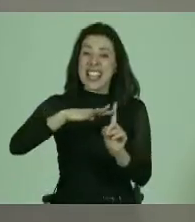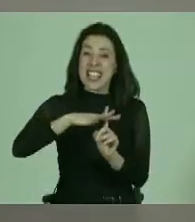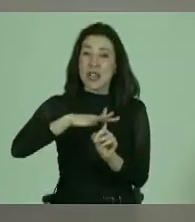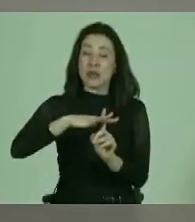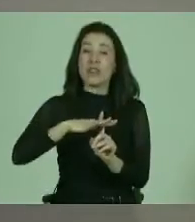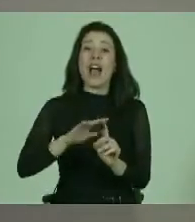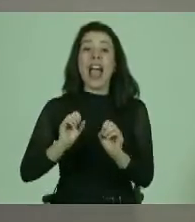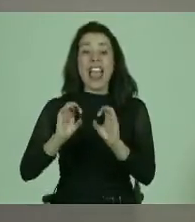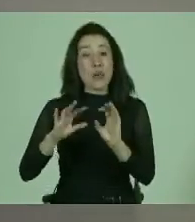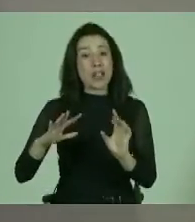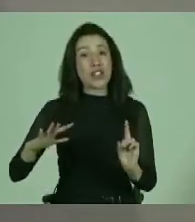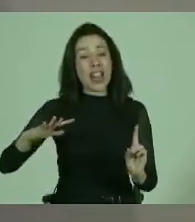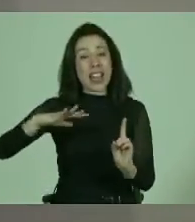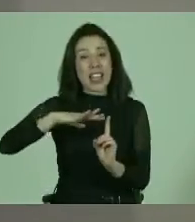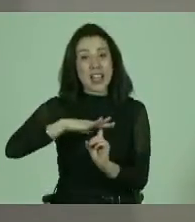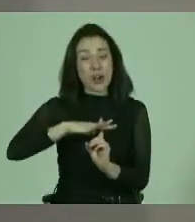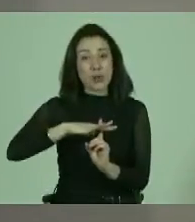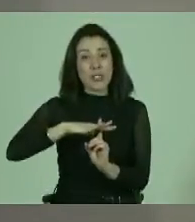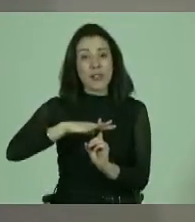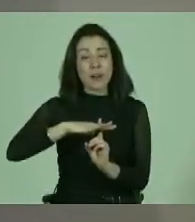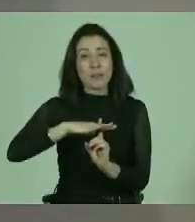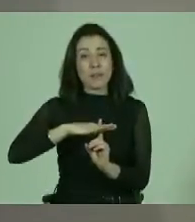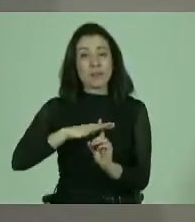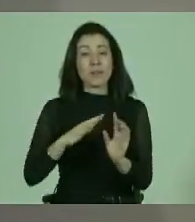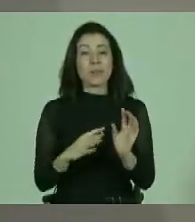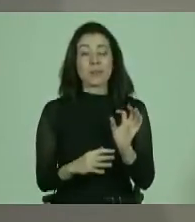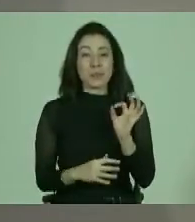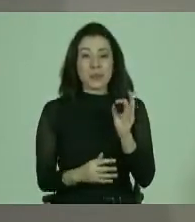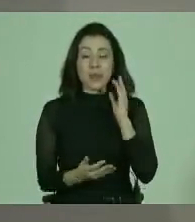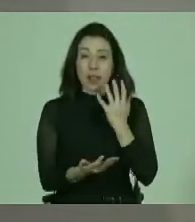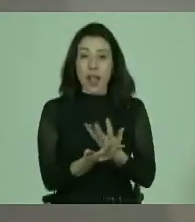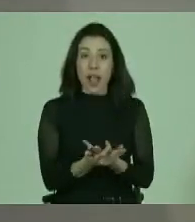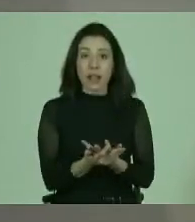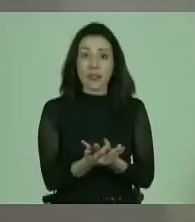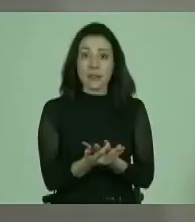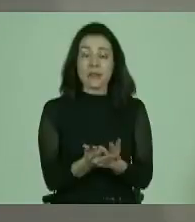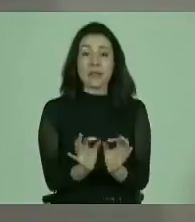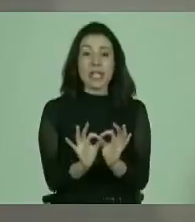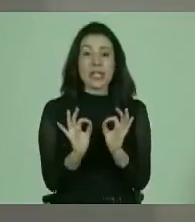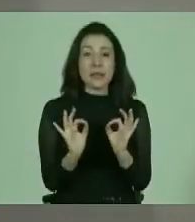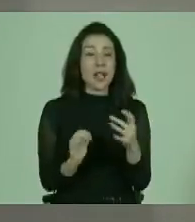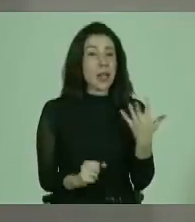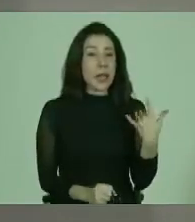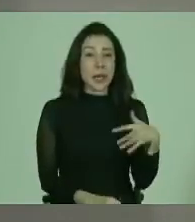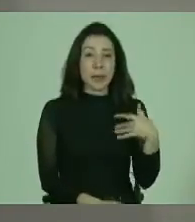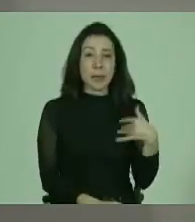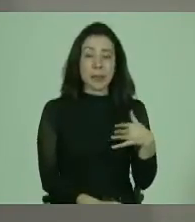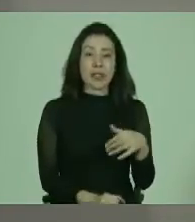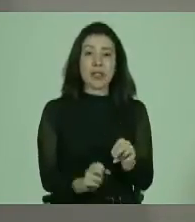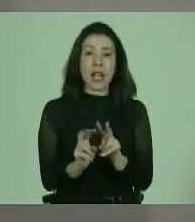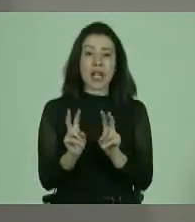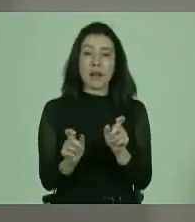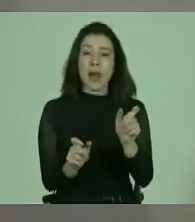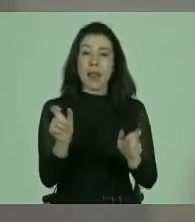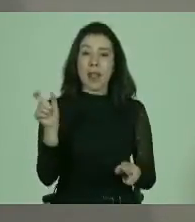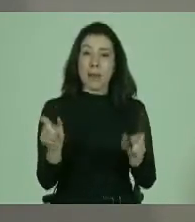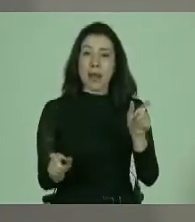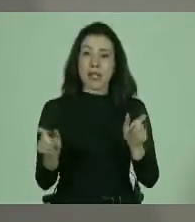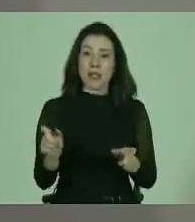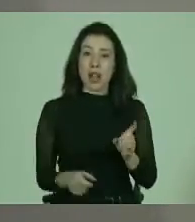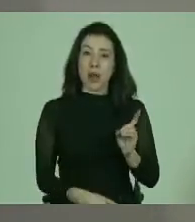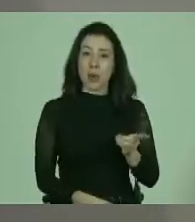campo la educación inclusiva tiene efectivamente una especial significación en el ámbito de las personas con